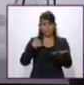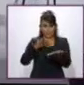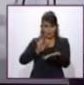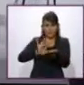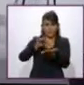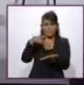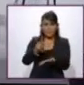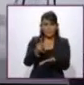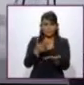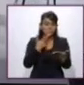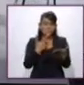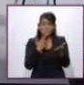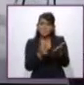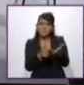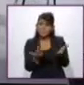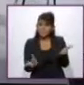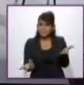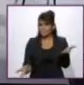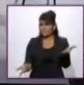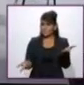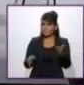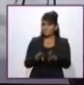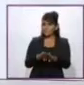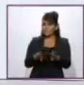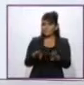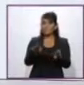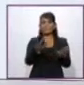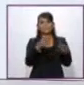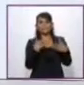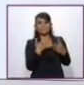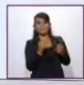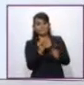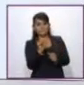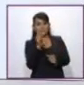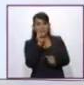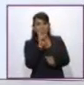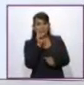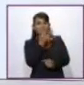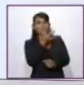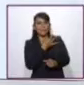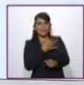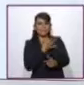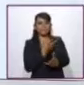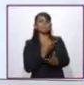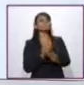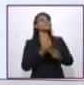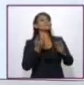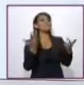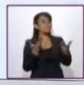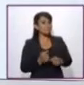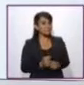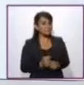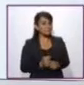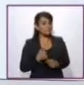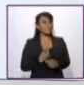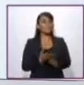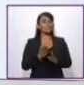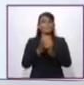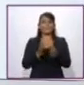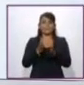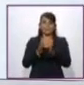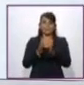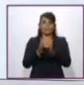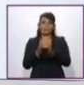A ver, candidato, sí, lo entiendo, candidato. En unos momentos me indicarán si es posible que regresemos al